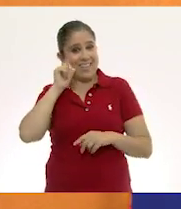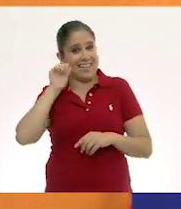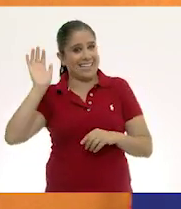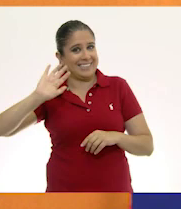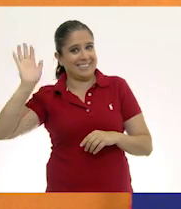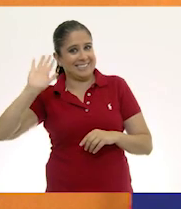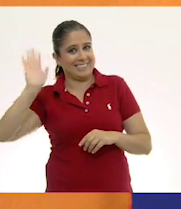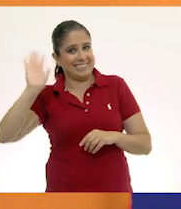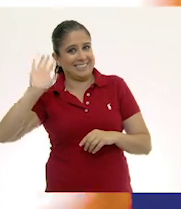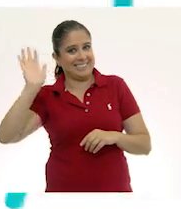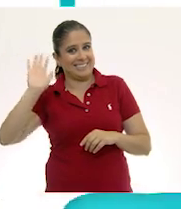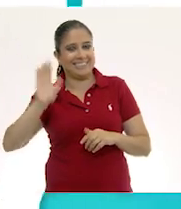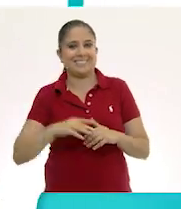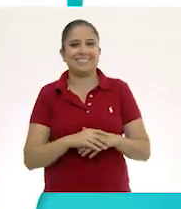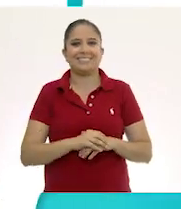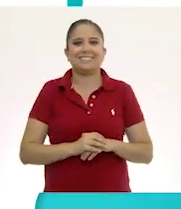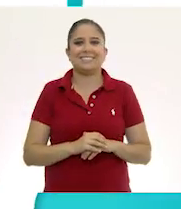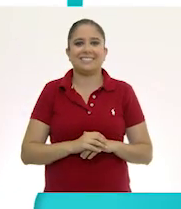mañana.